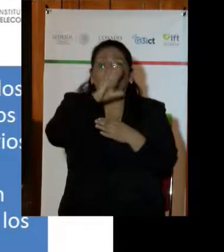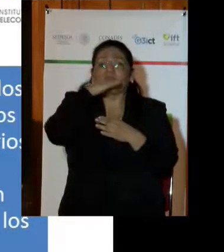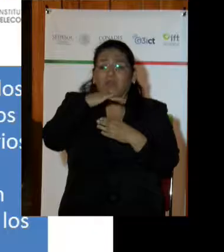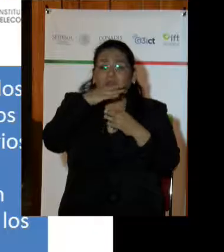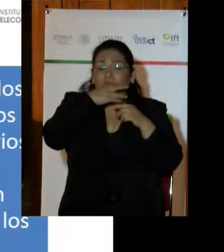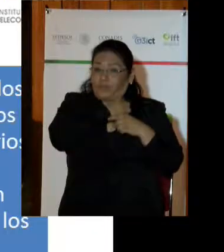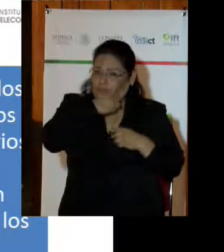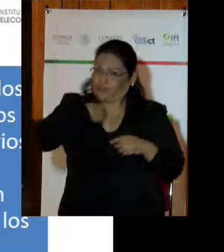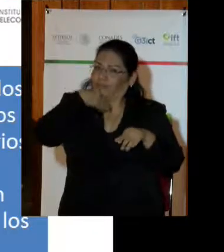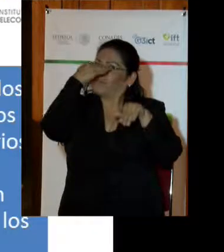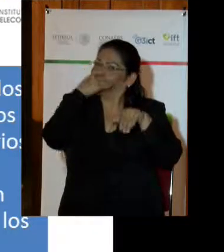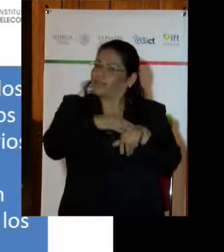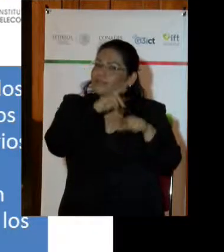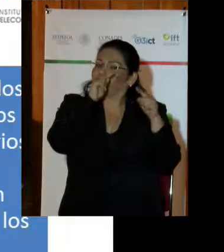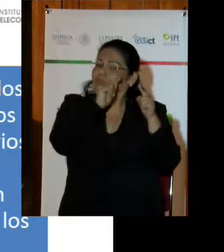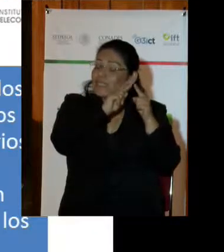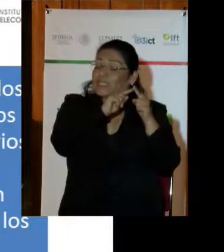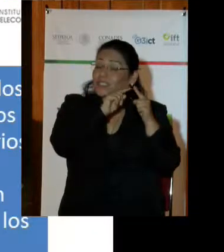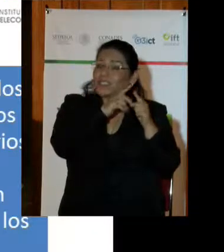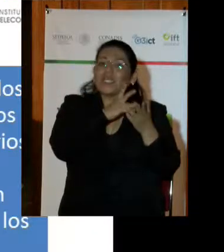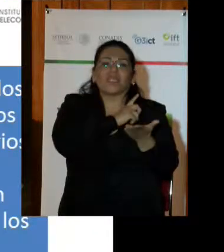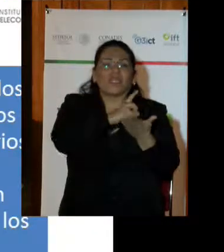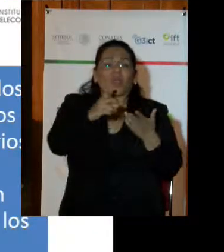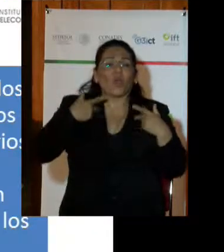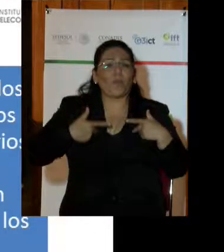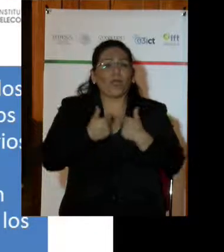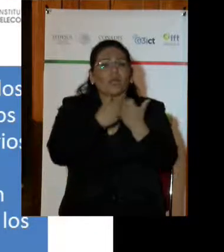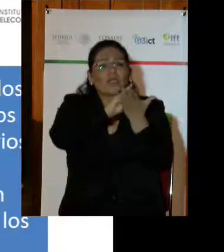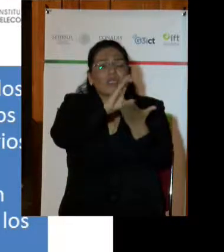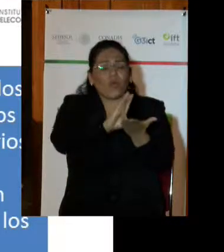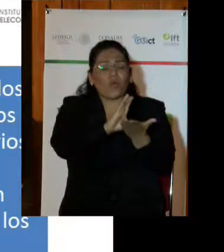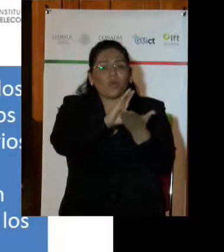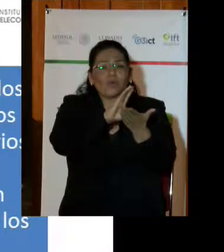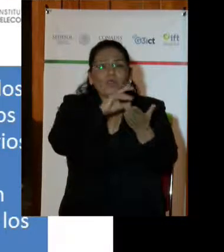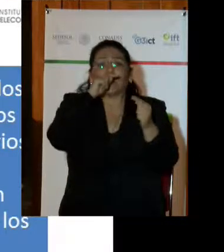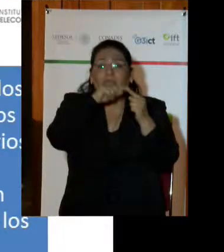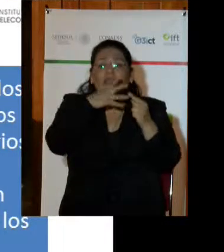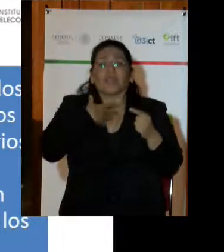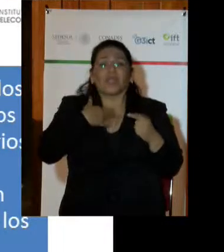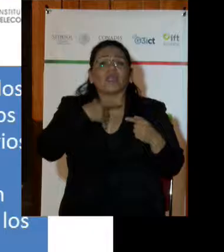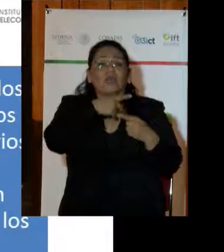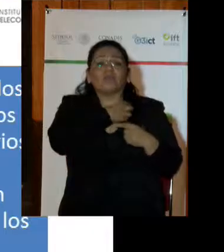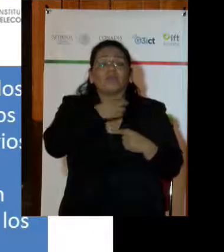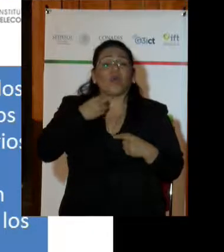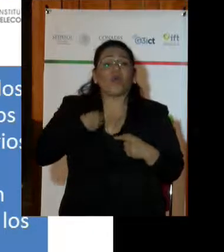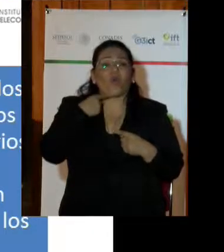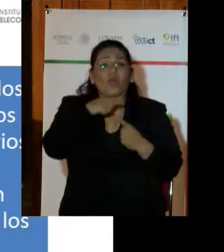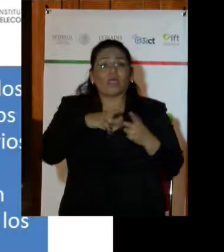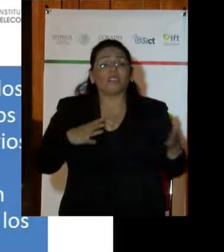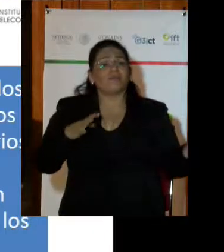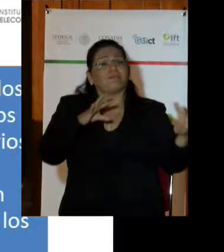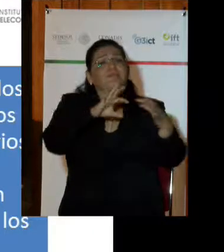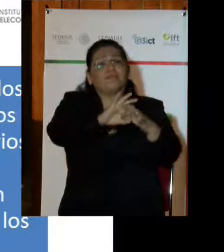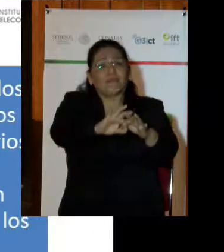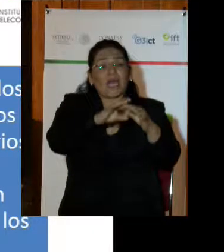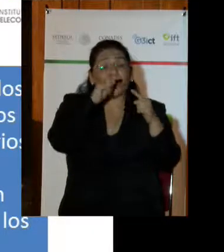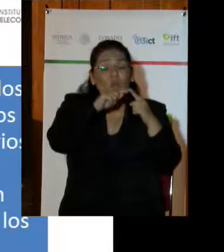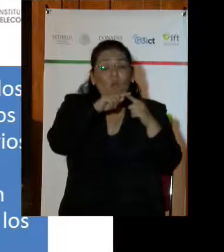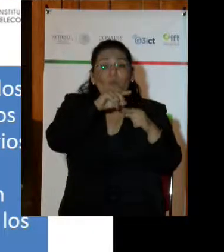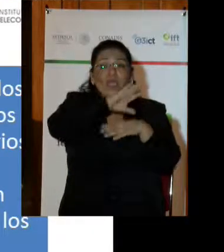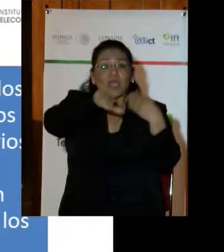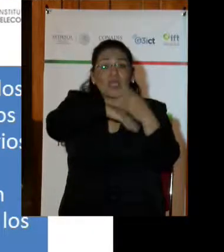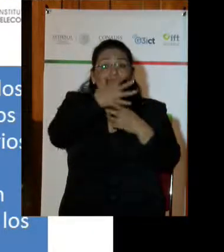obligar, porque si son derechos de las personas con discapacidad, tiene que haber una obligación correlativa, y esta obligación es tanto de los que